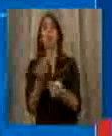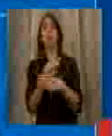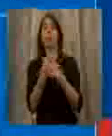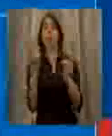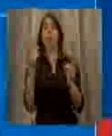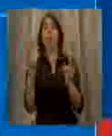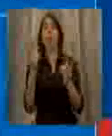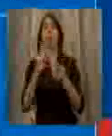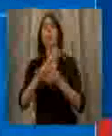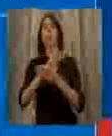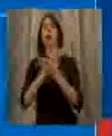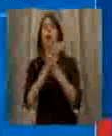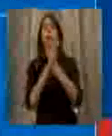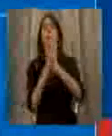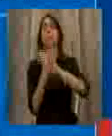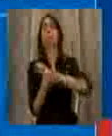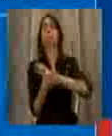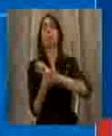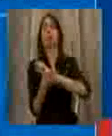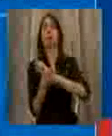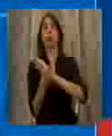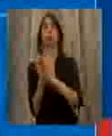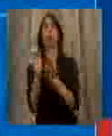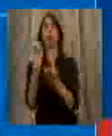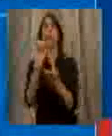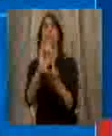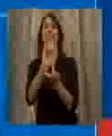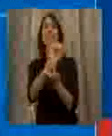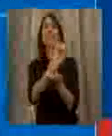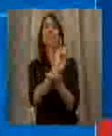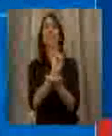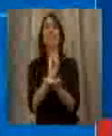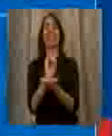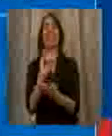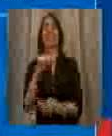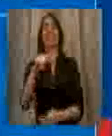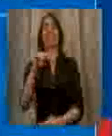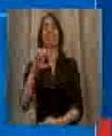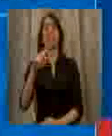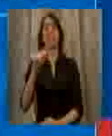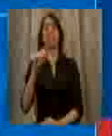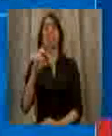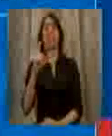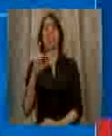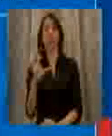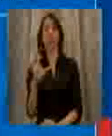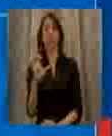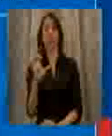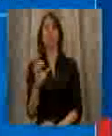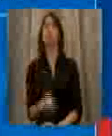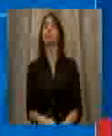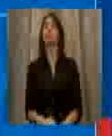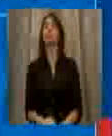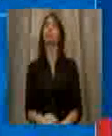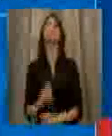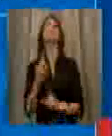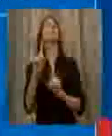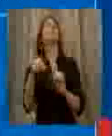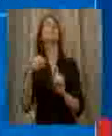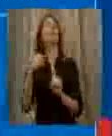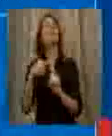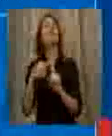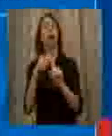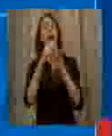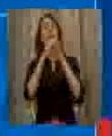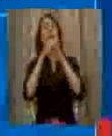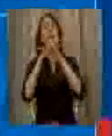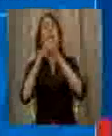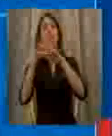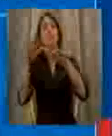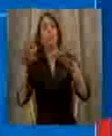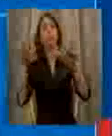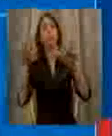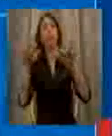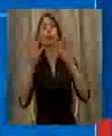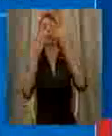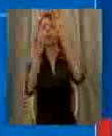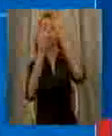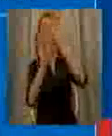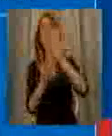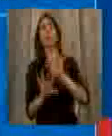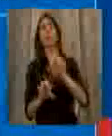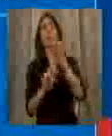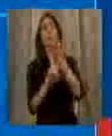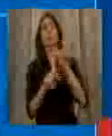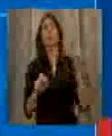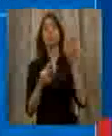de todos los intendentes. Y junto con esto, una tarea muy importante de difusión, elaboración